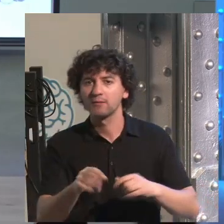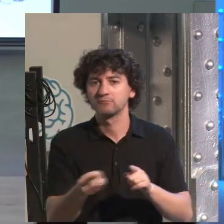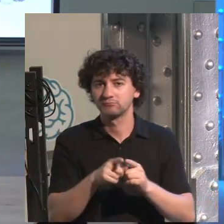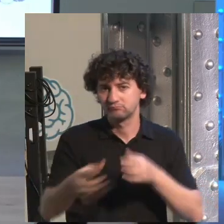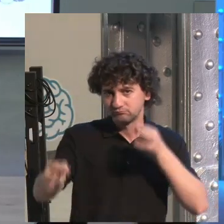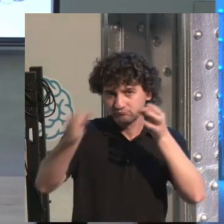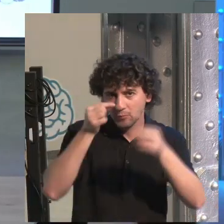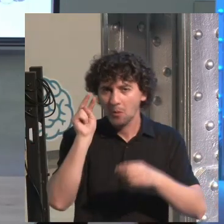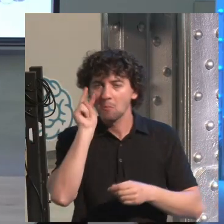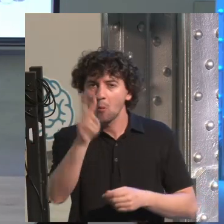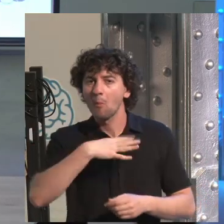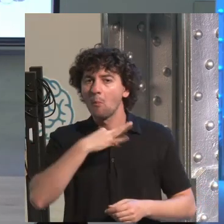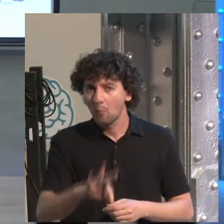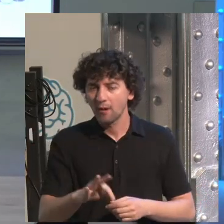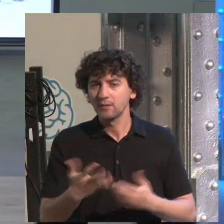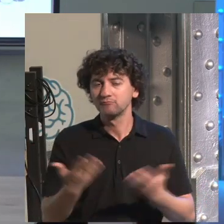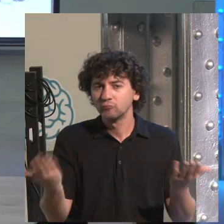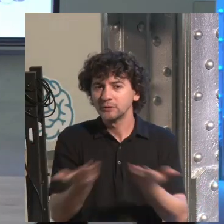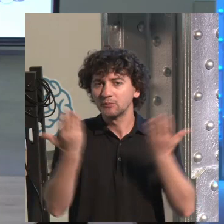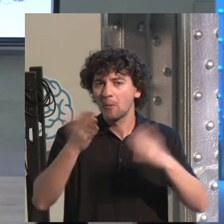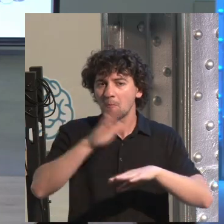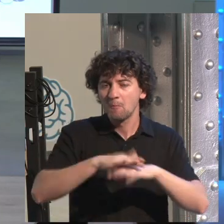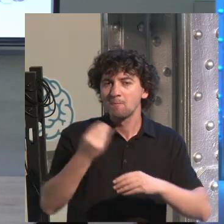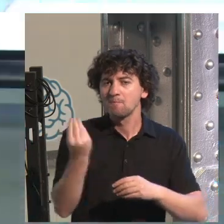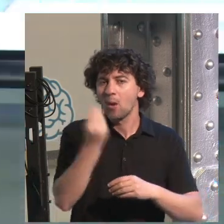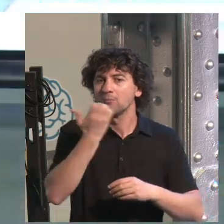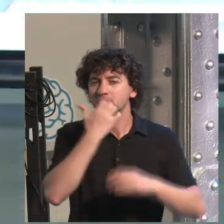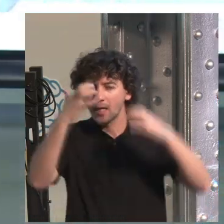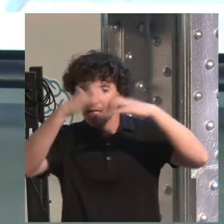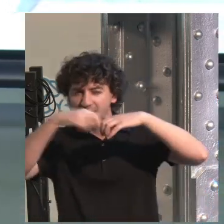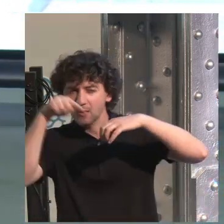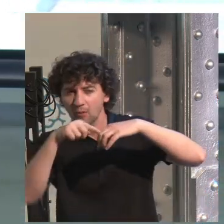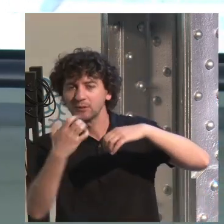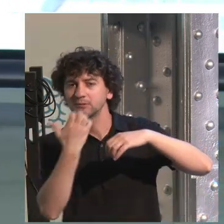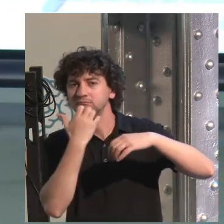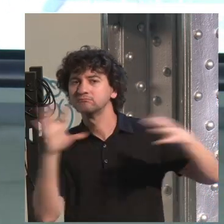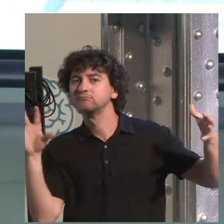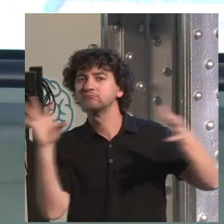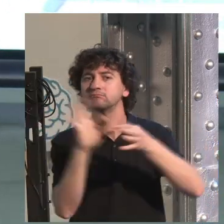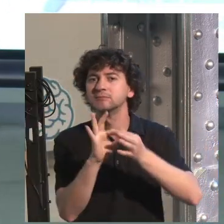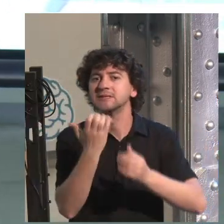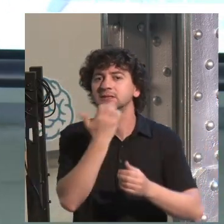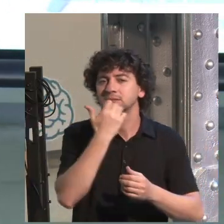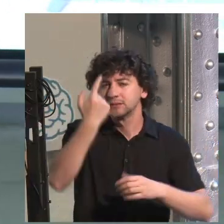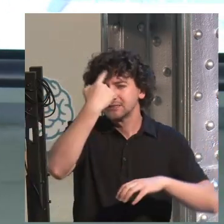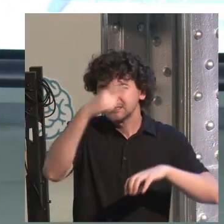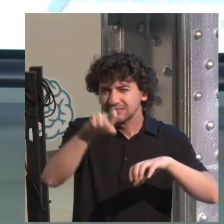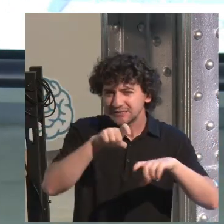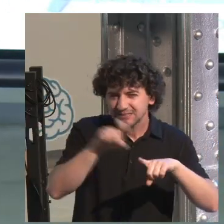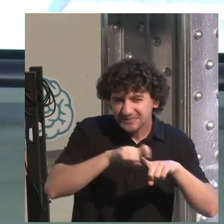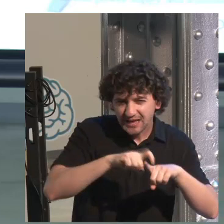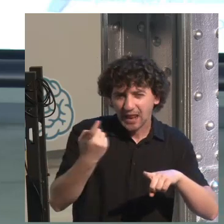Deep Brain Stimulation, donde se estimulan ciertas partes del cerebro para tratar enfermedades psiquiátricas